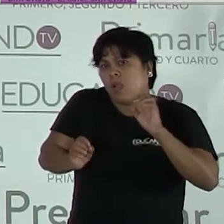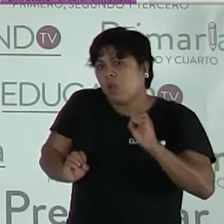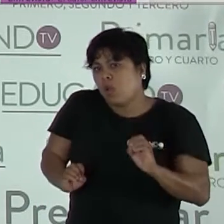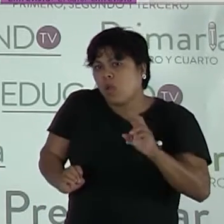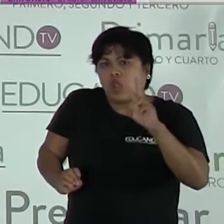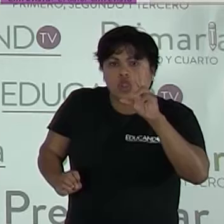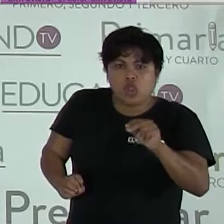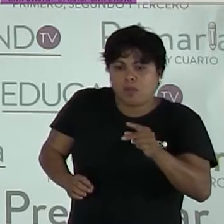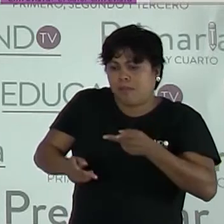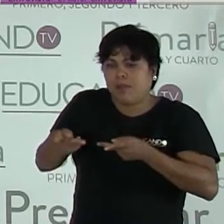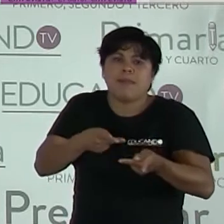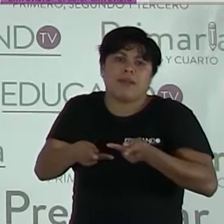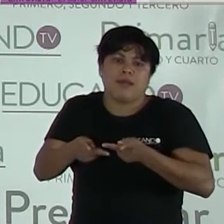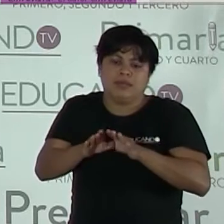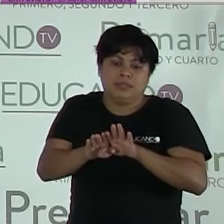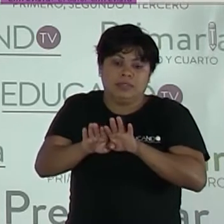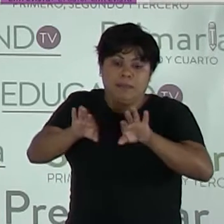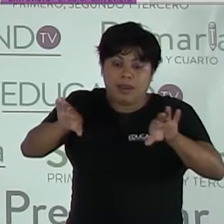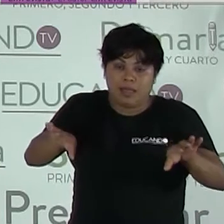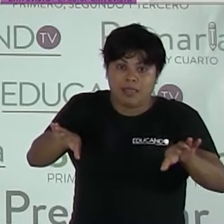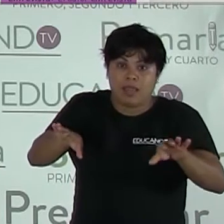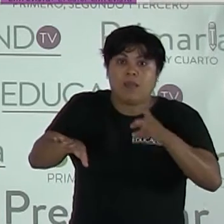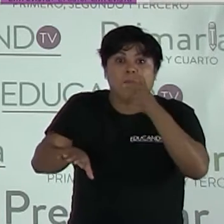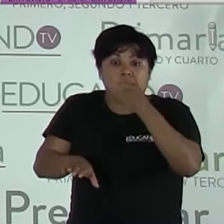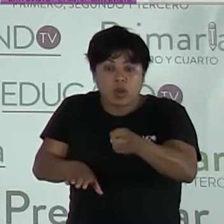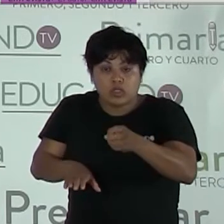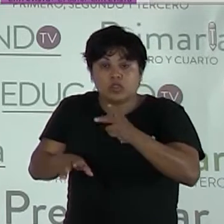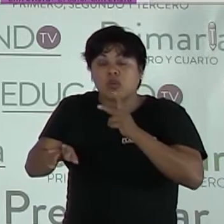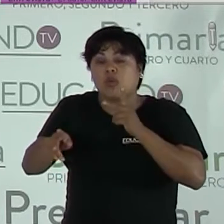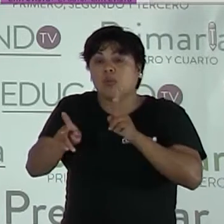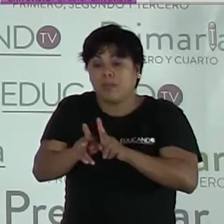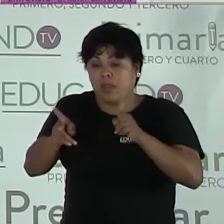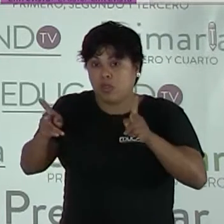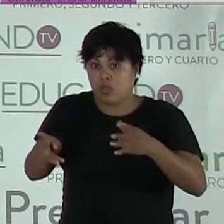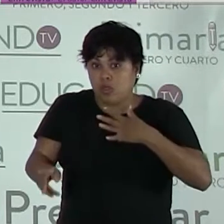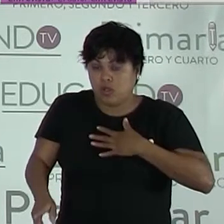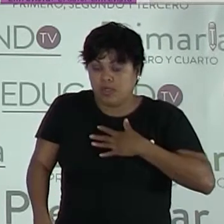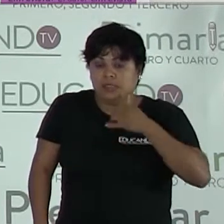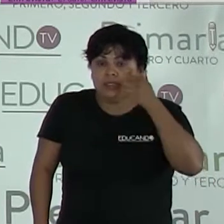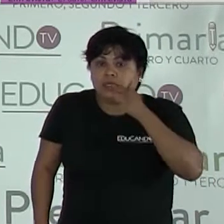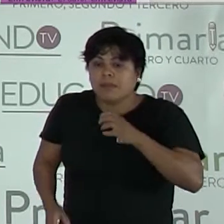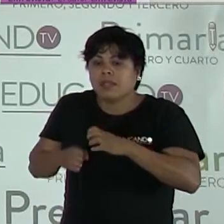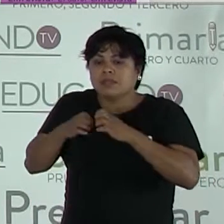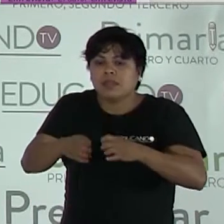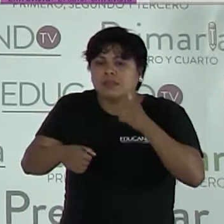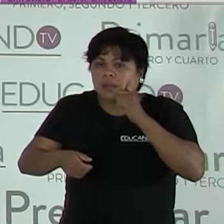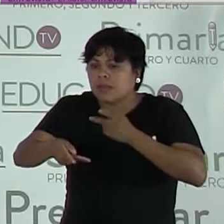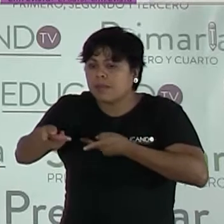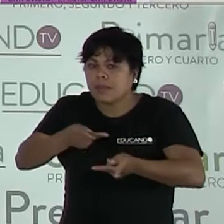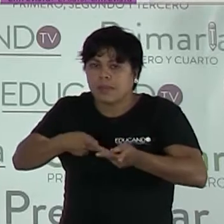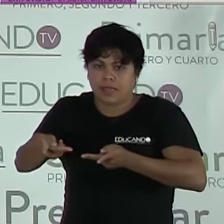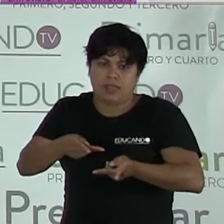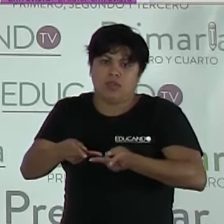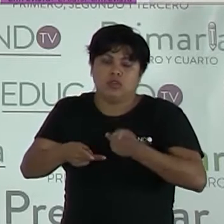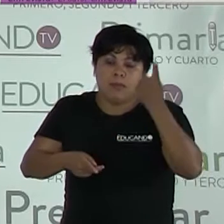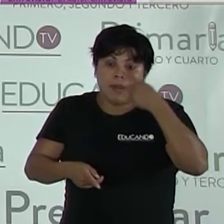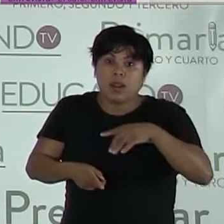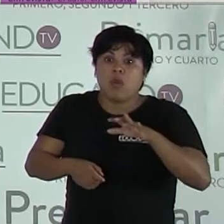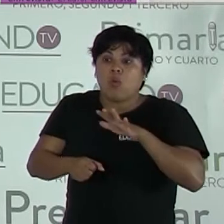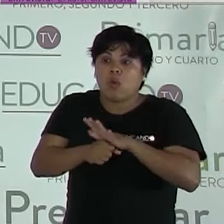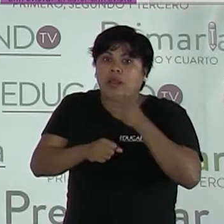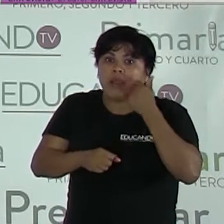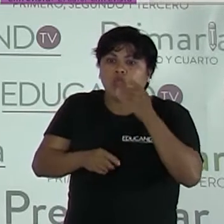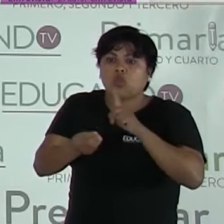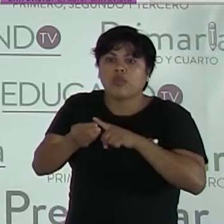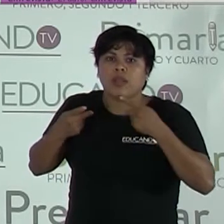o no puede estar preparada. Por ello, los periodistas están siempre preparados para cualquier momento